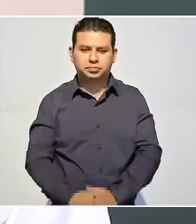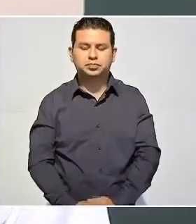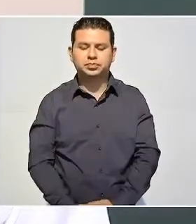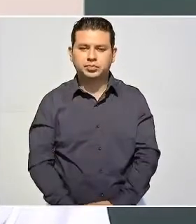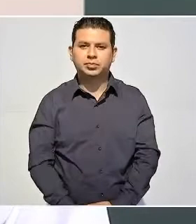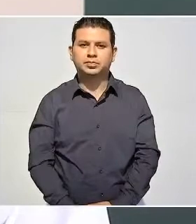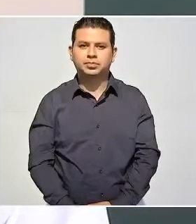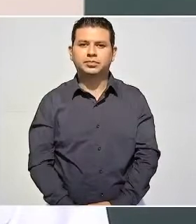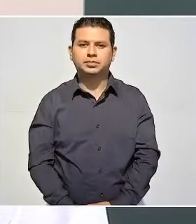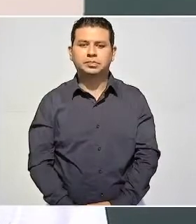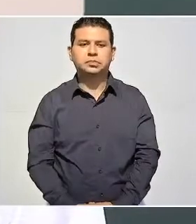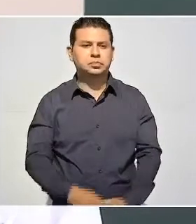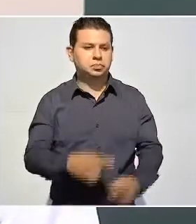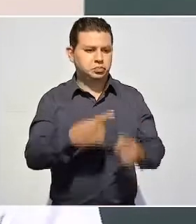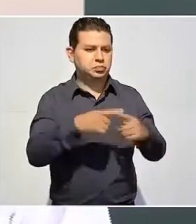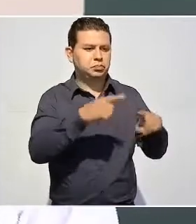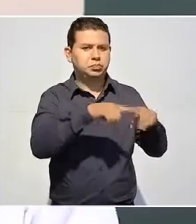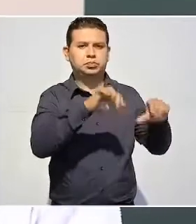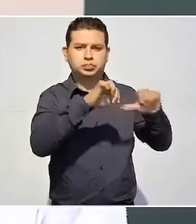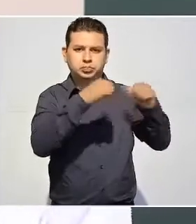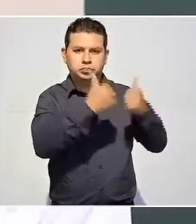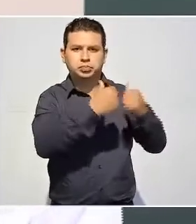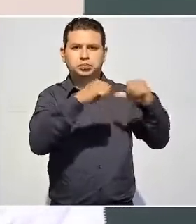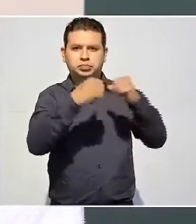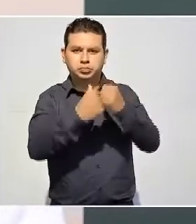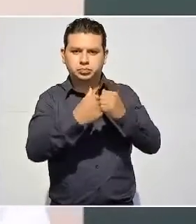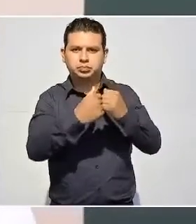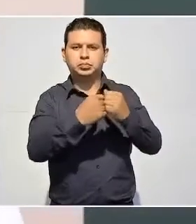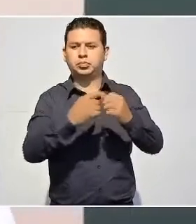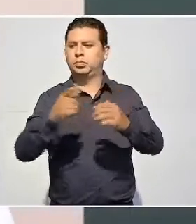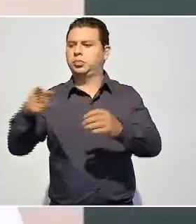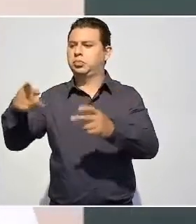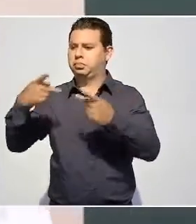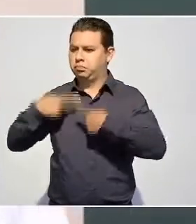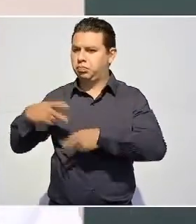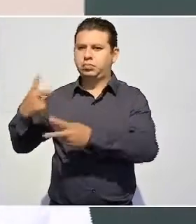autoridades civiles y militares.